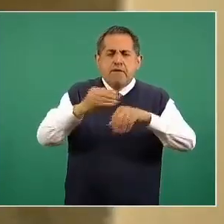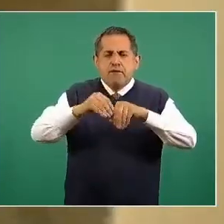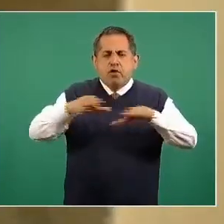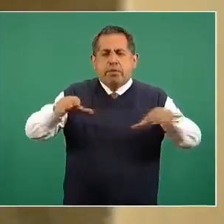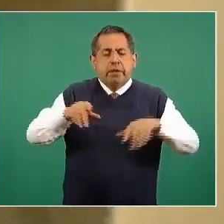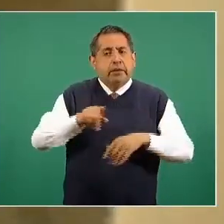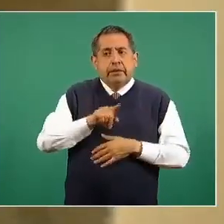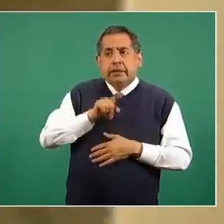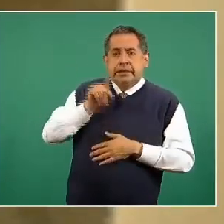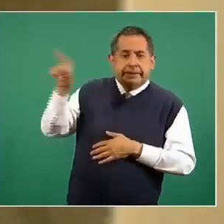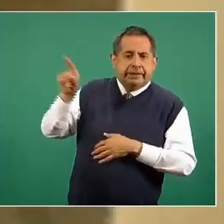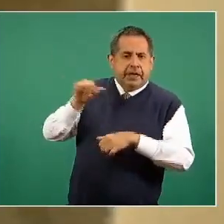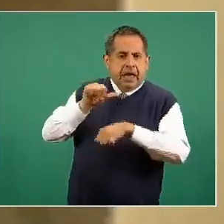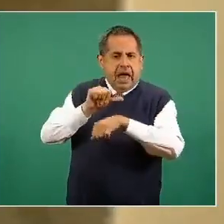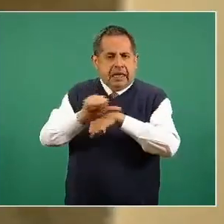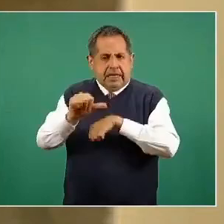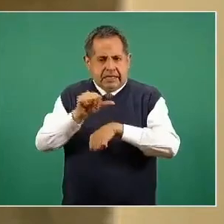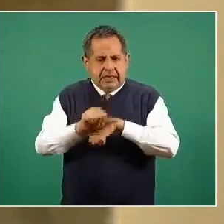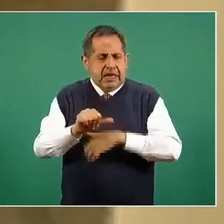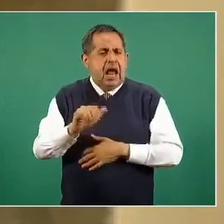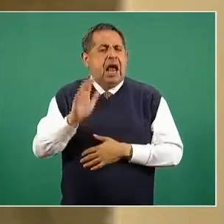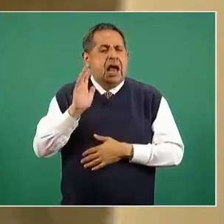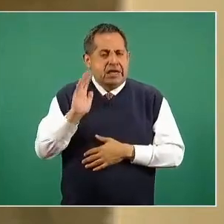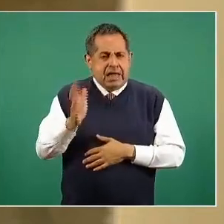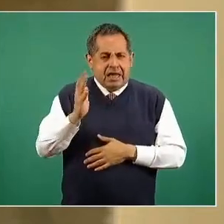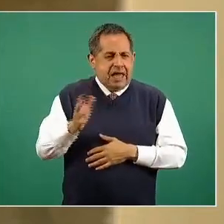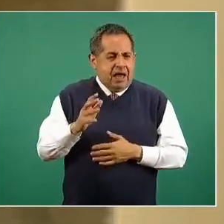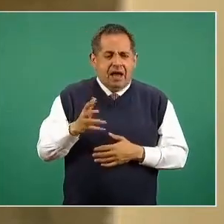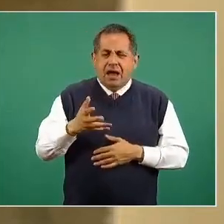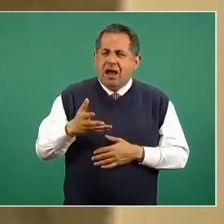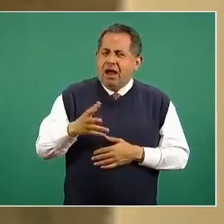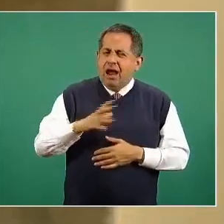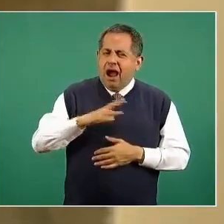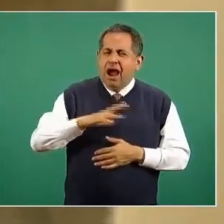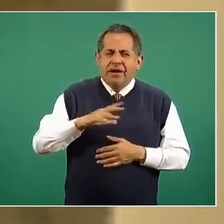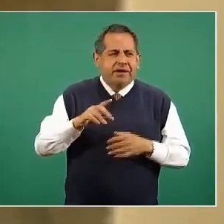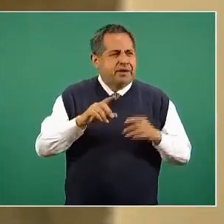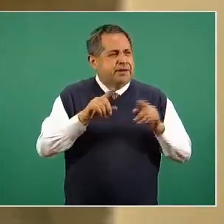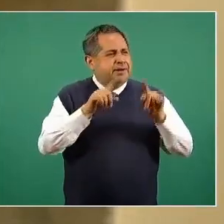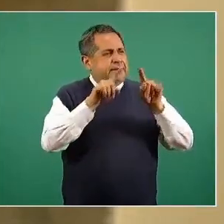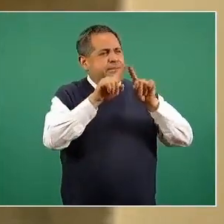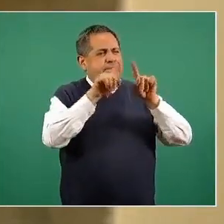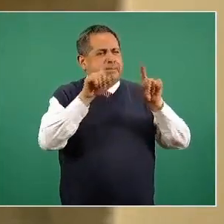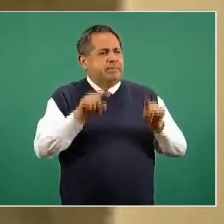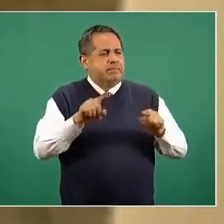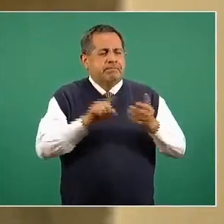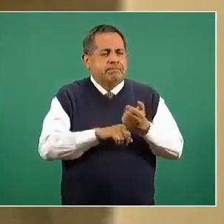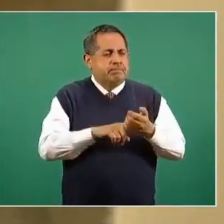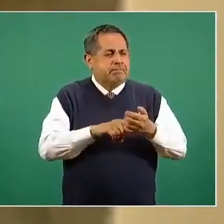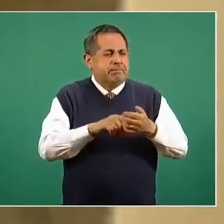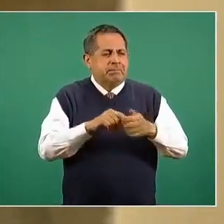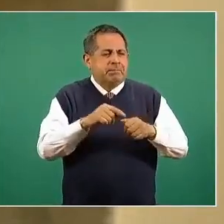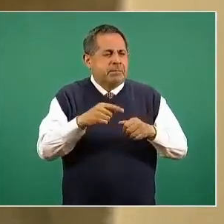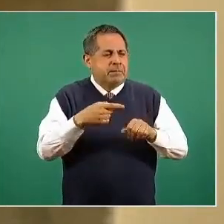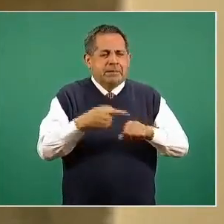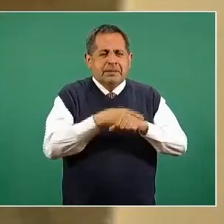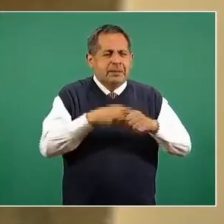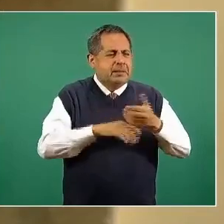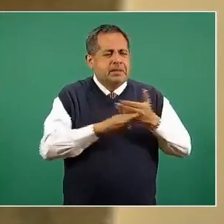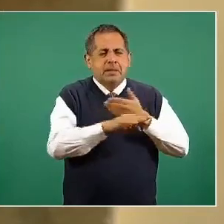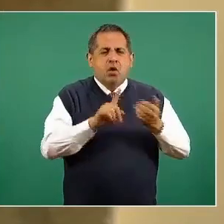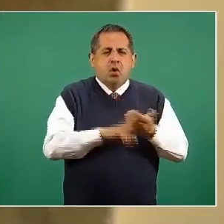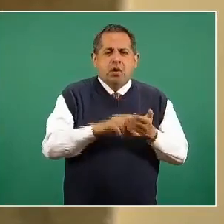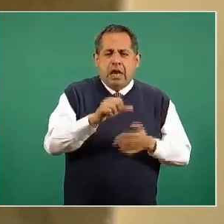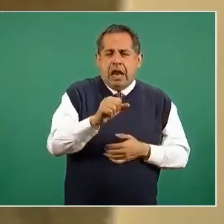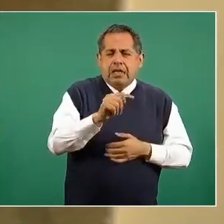en Argentina ya se tenía el antígeno que está realizando AstraZeneca y Oxford. Saber si